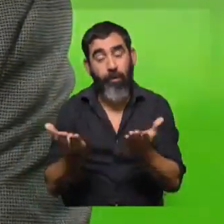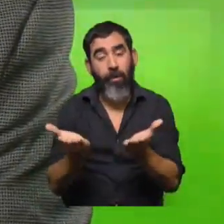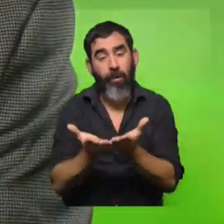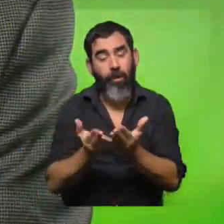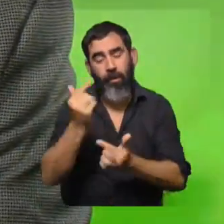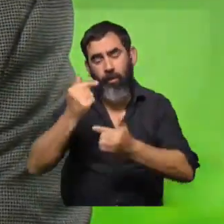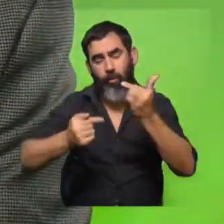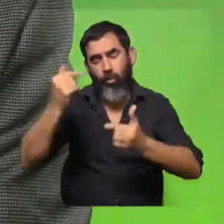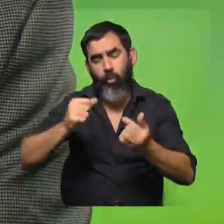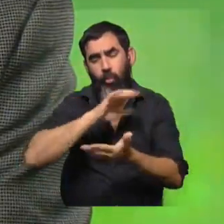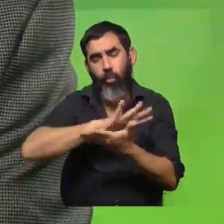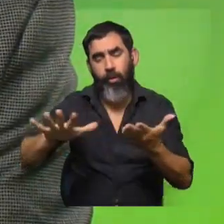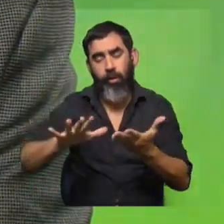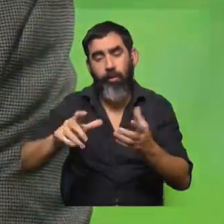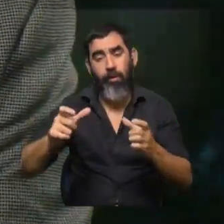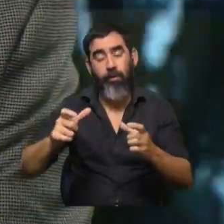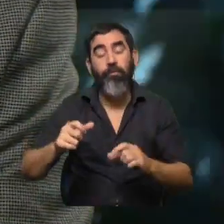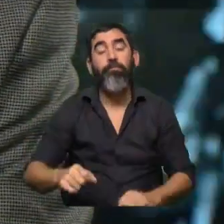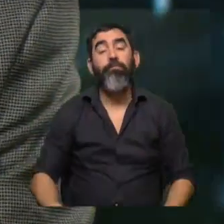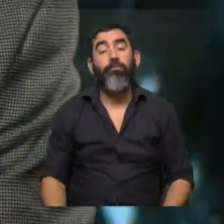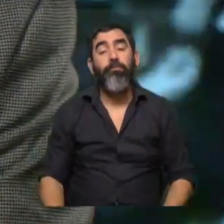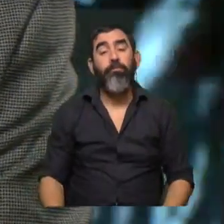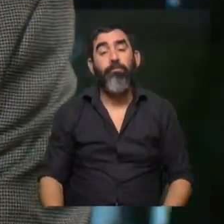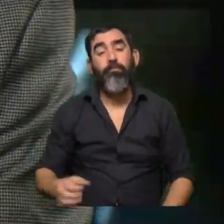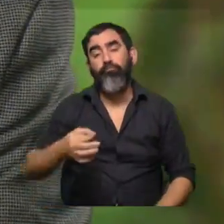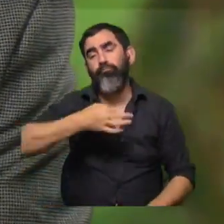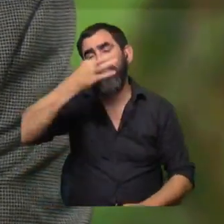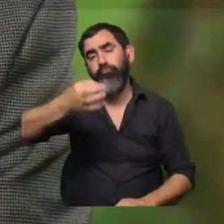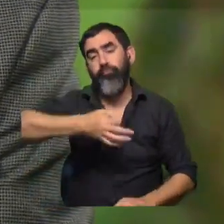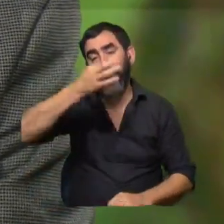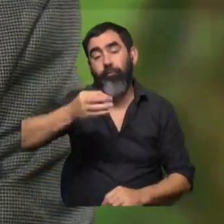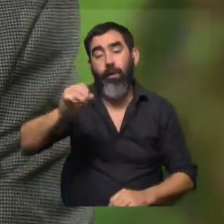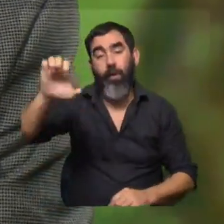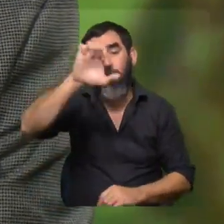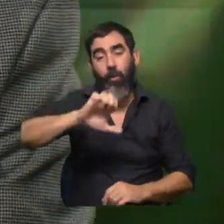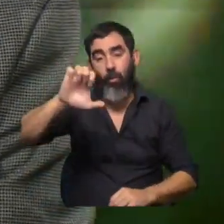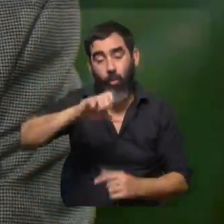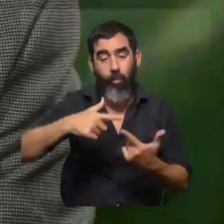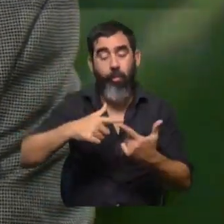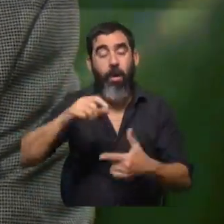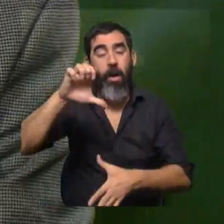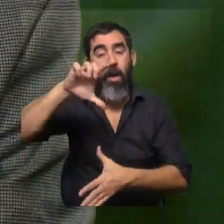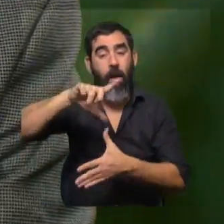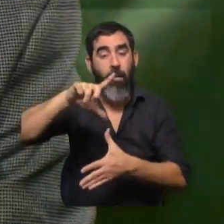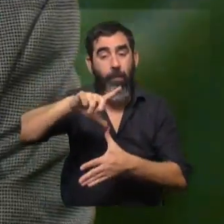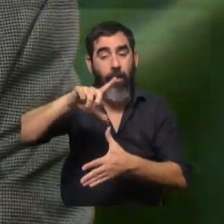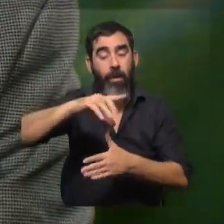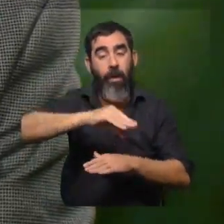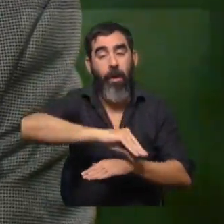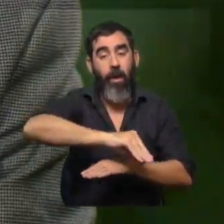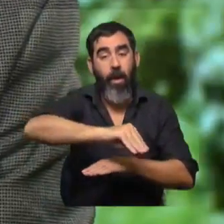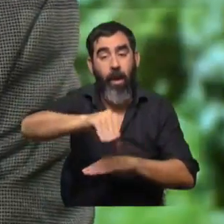de diferentes centros de estudio, a exponentes de Europa, América Latina, el